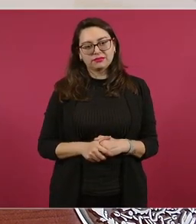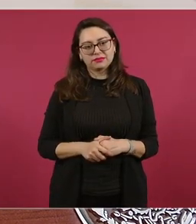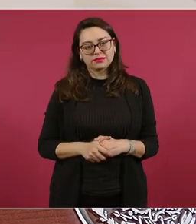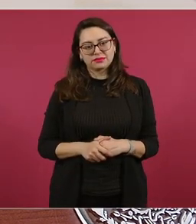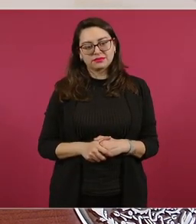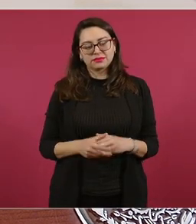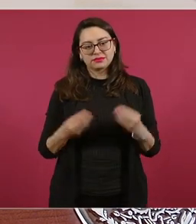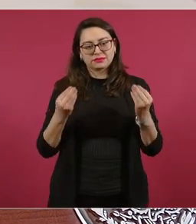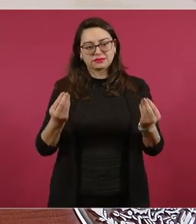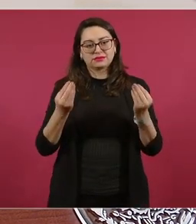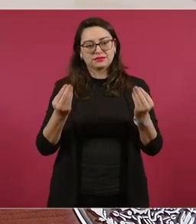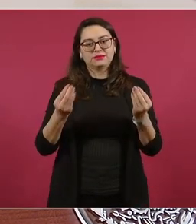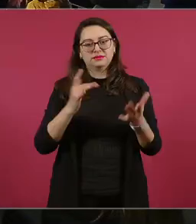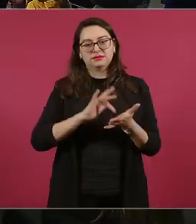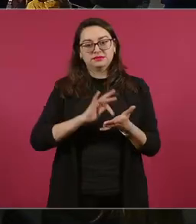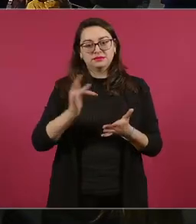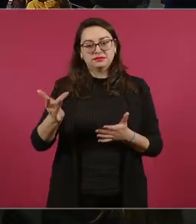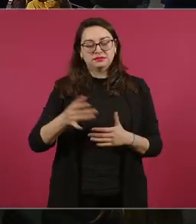Pero muchas gracias.